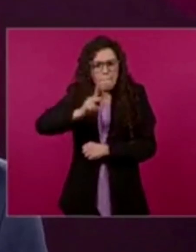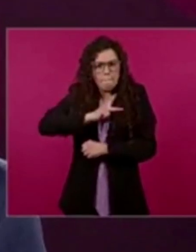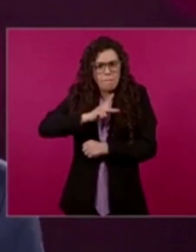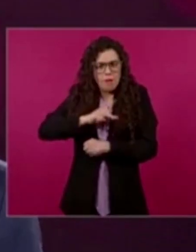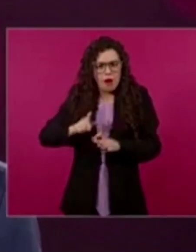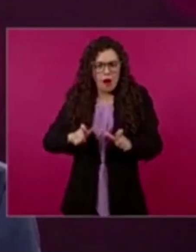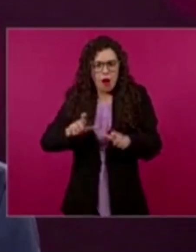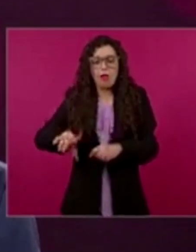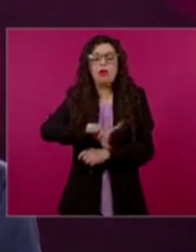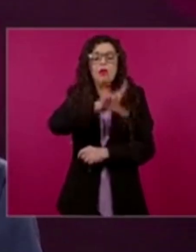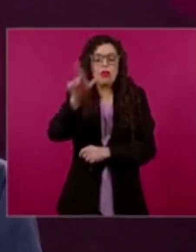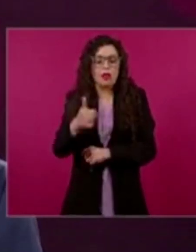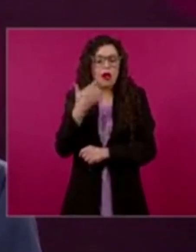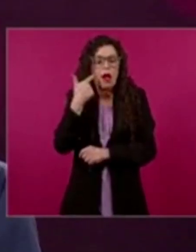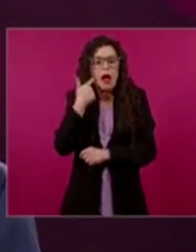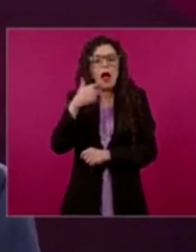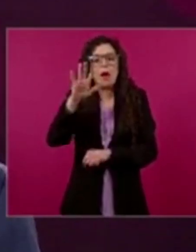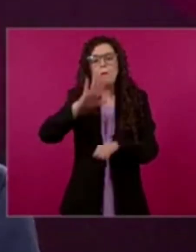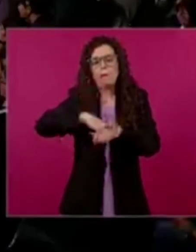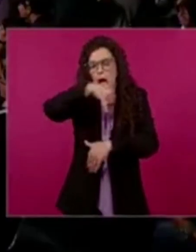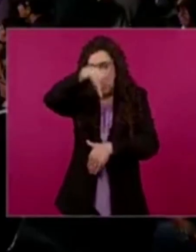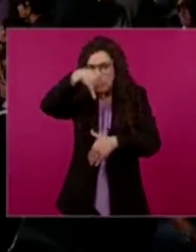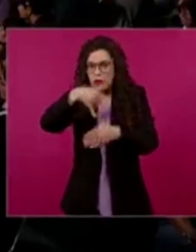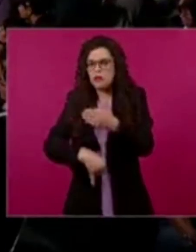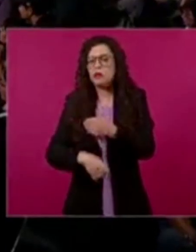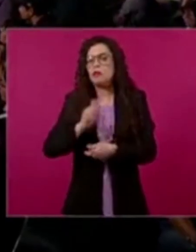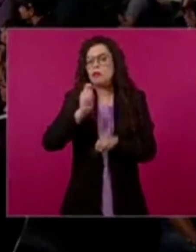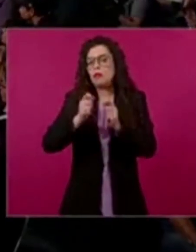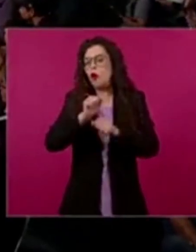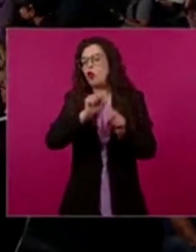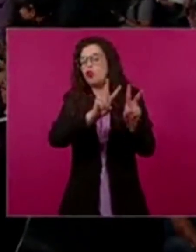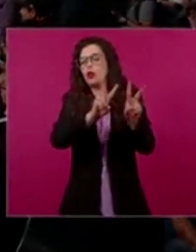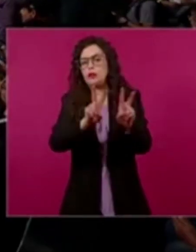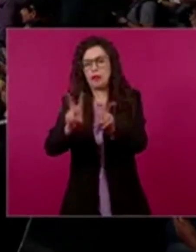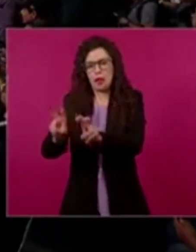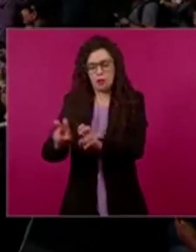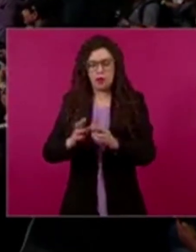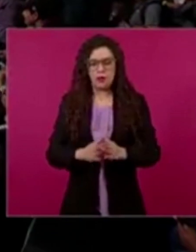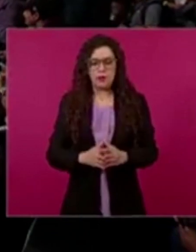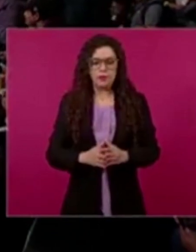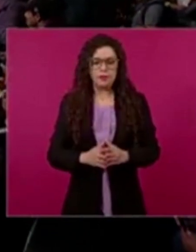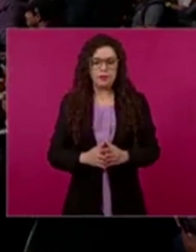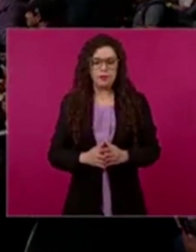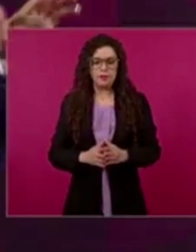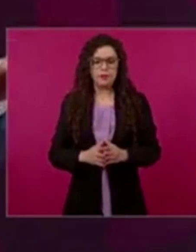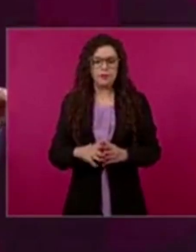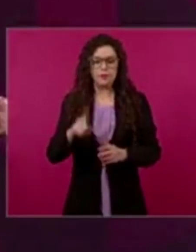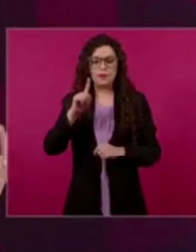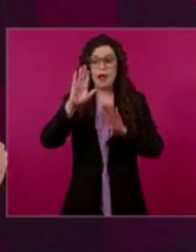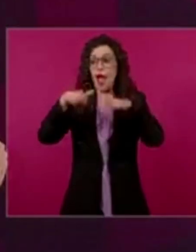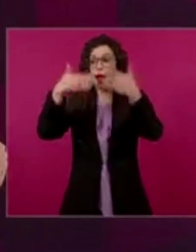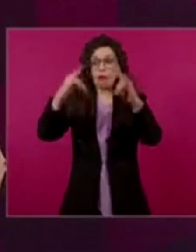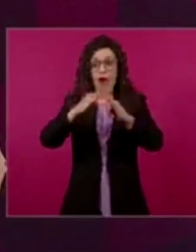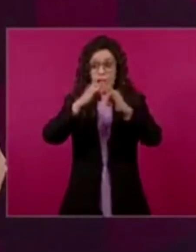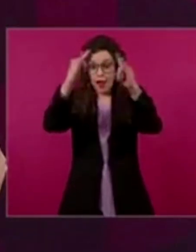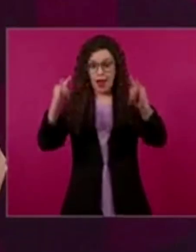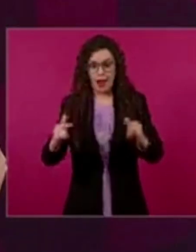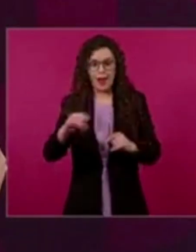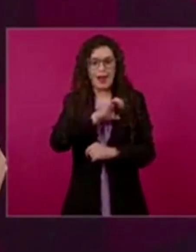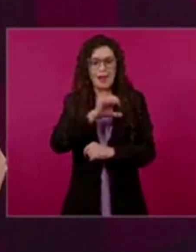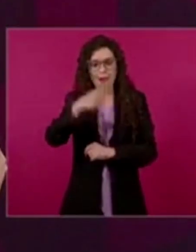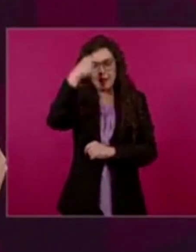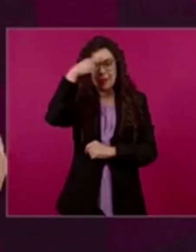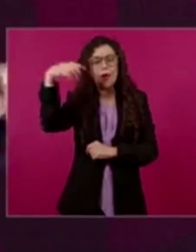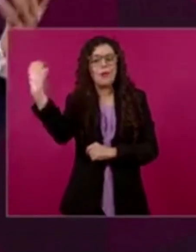deliberación pública con barras de abogados universidades públicas y trabajadores del sector shiman pardo recalcó la